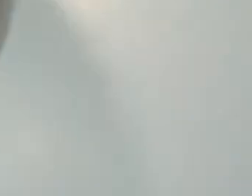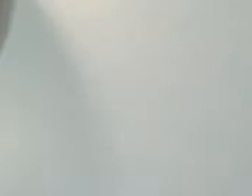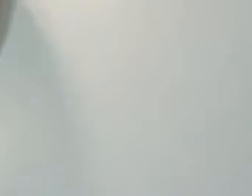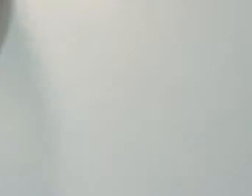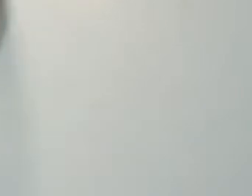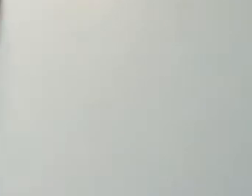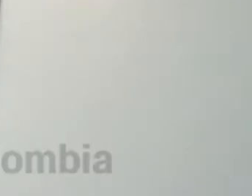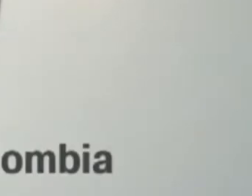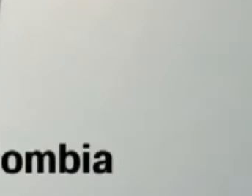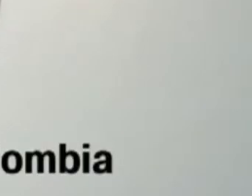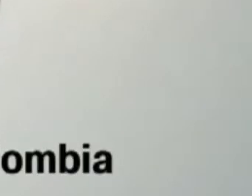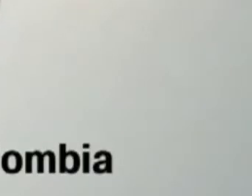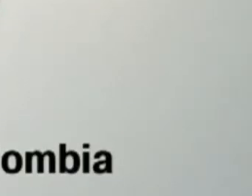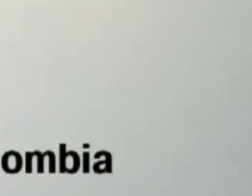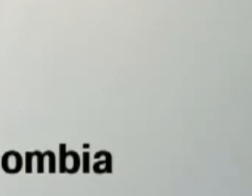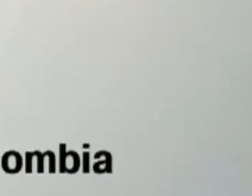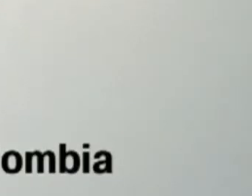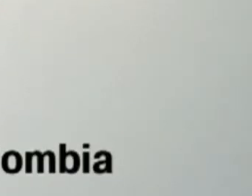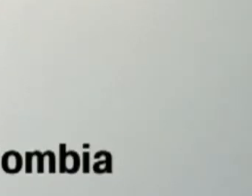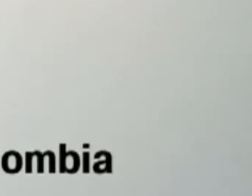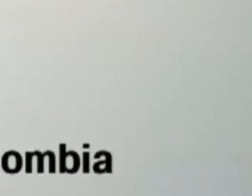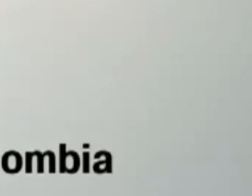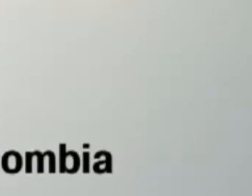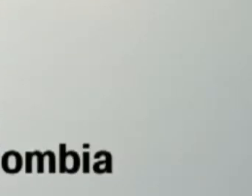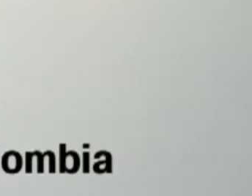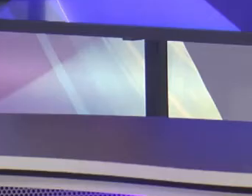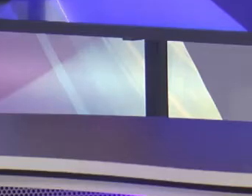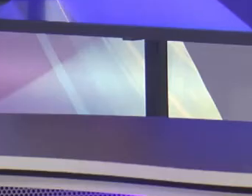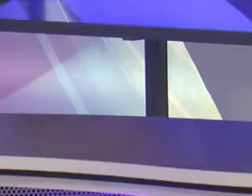su nueva sede en el barrio Colombia.